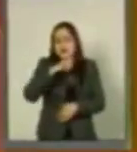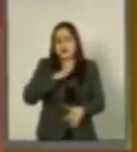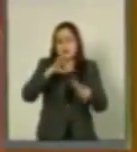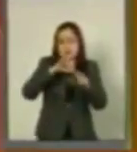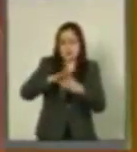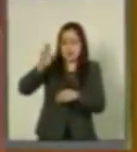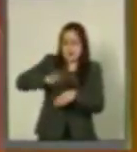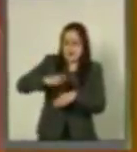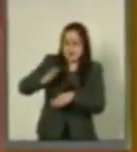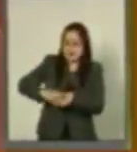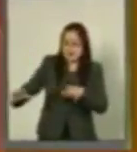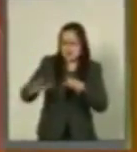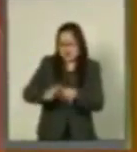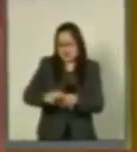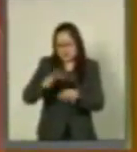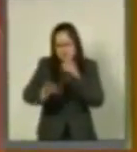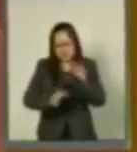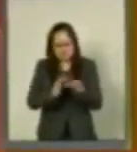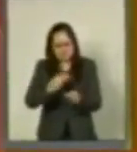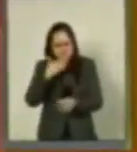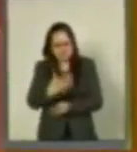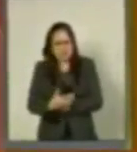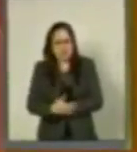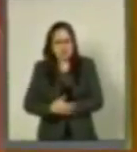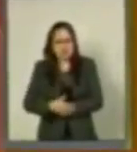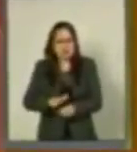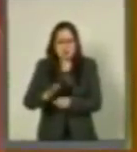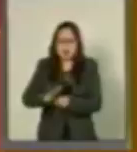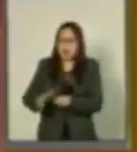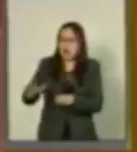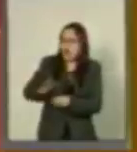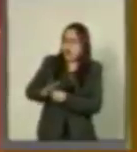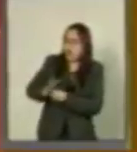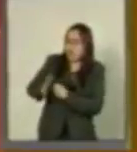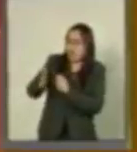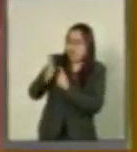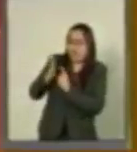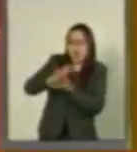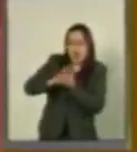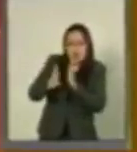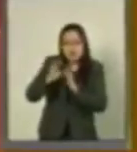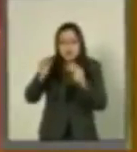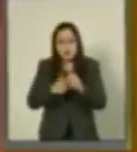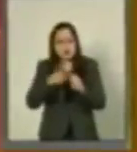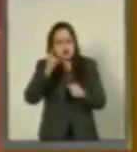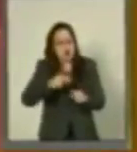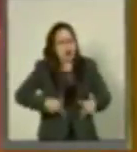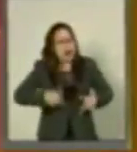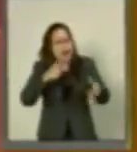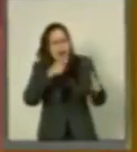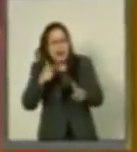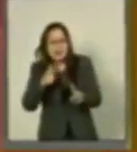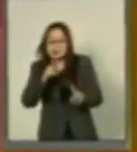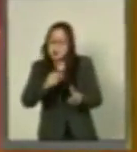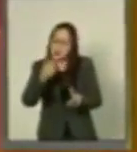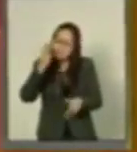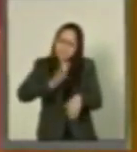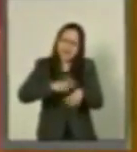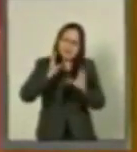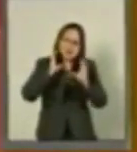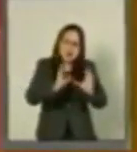que se utilice correctamente, no como Pegasus. Y menos armas, más